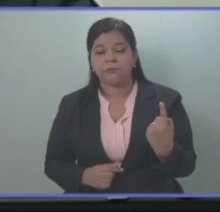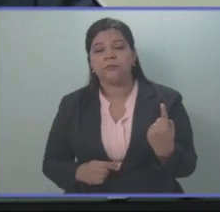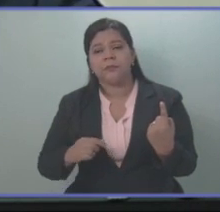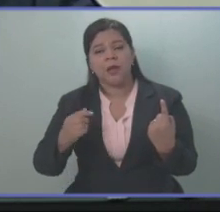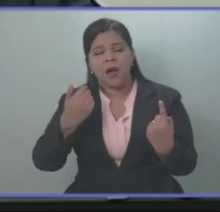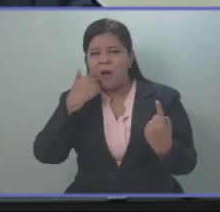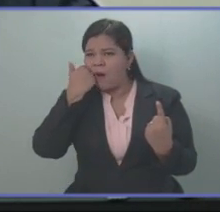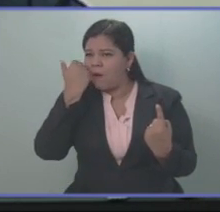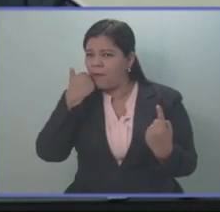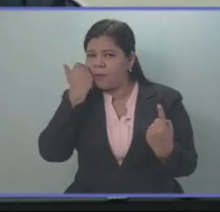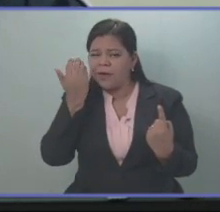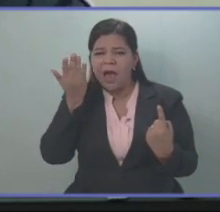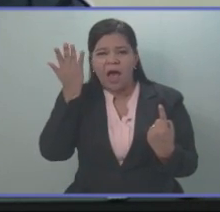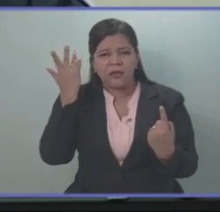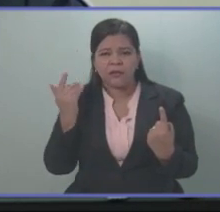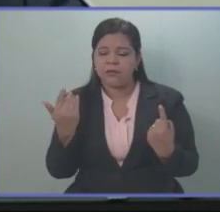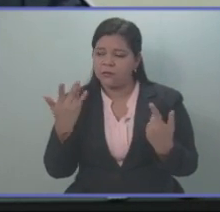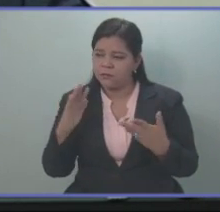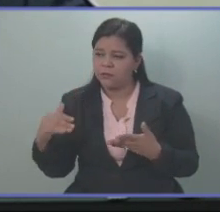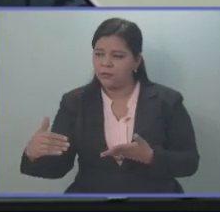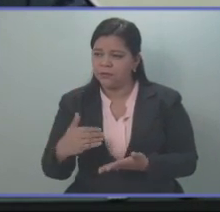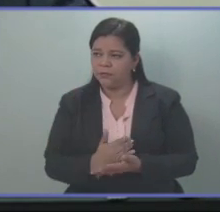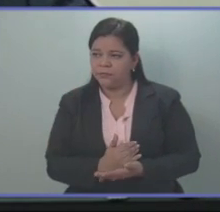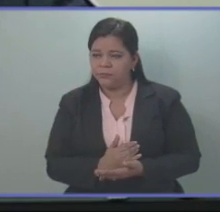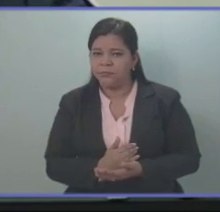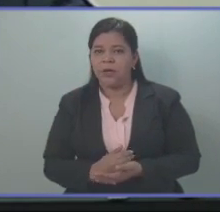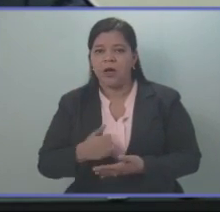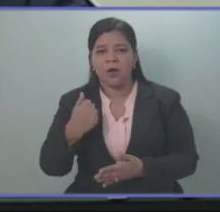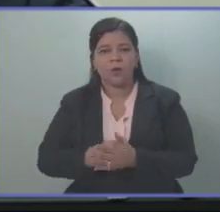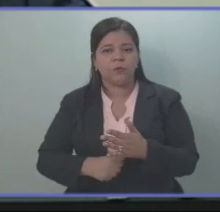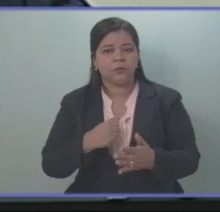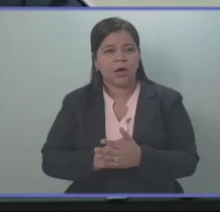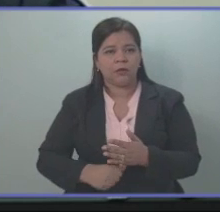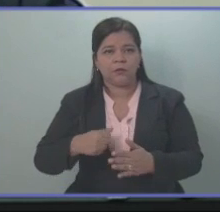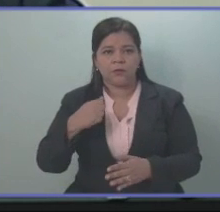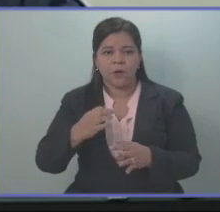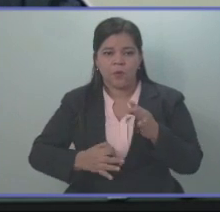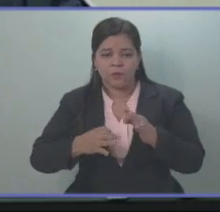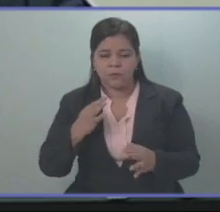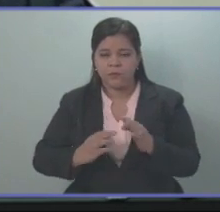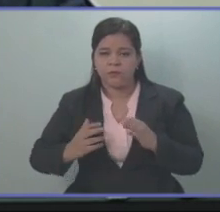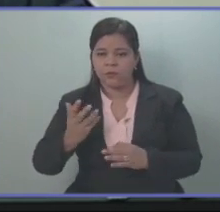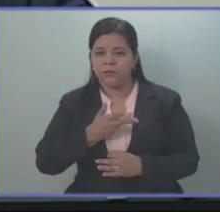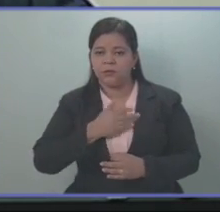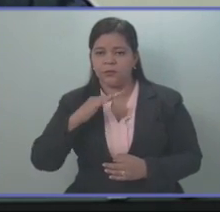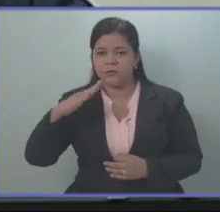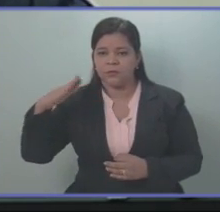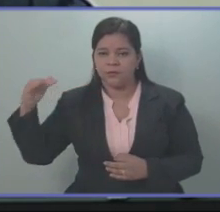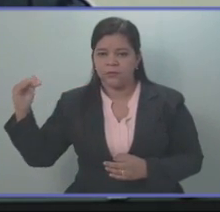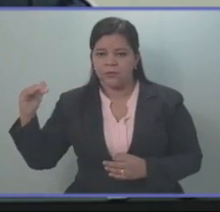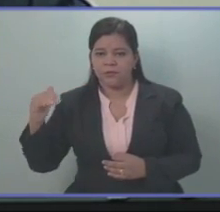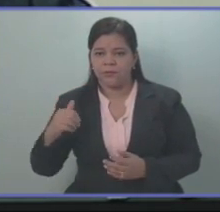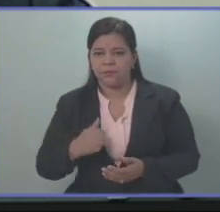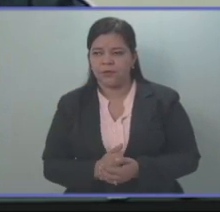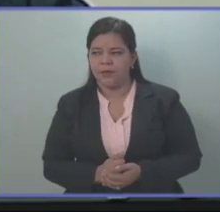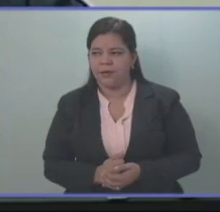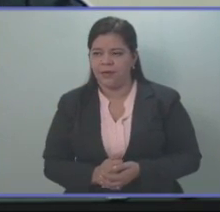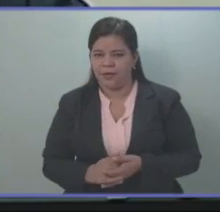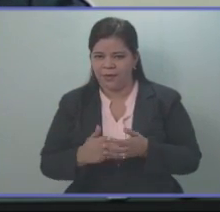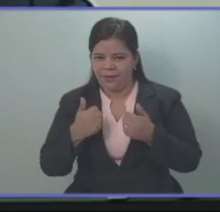desde muy joven se incorporó a la lucha por la justicia en nuestro país y en estos últimos